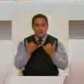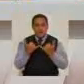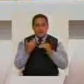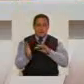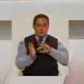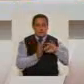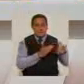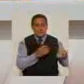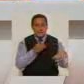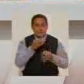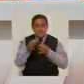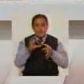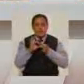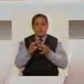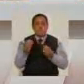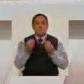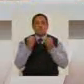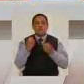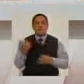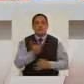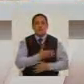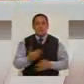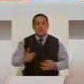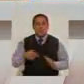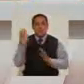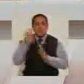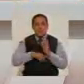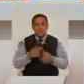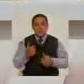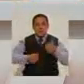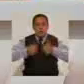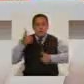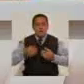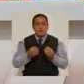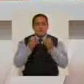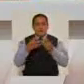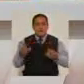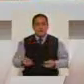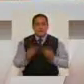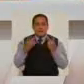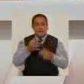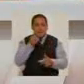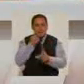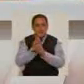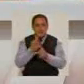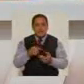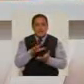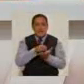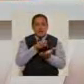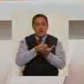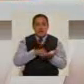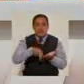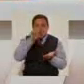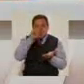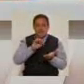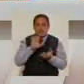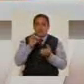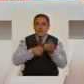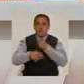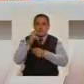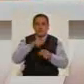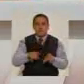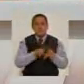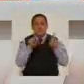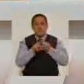está relacionada, pues el gobierno alista programas de competitividad para recuperar la presencia del algodón peruano en las exportaciones y